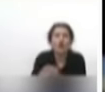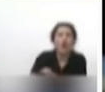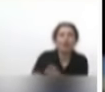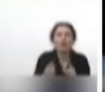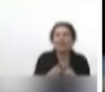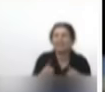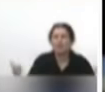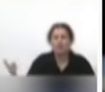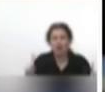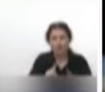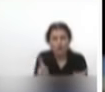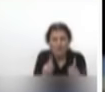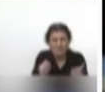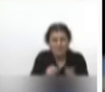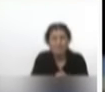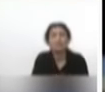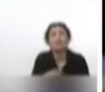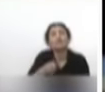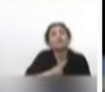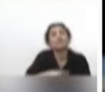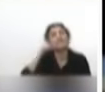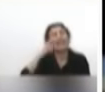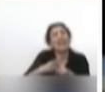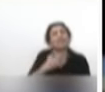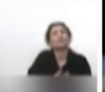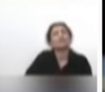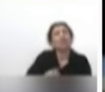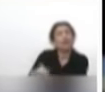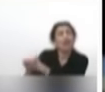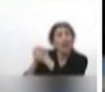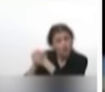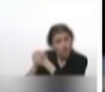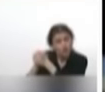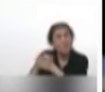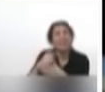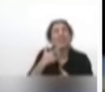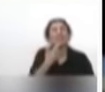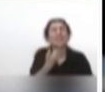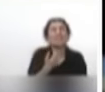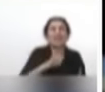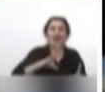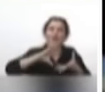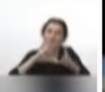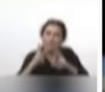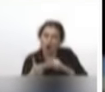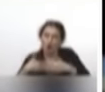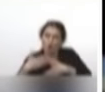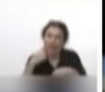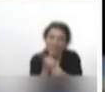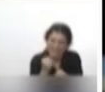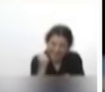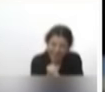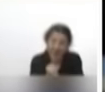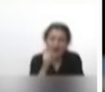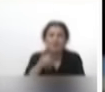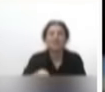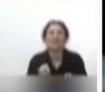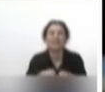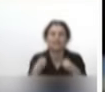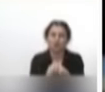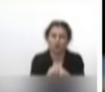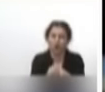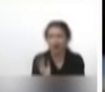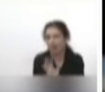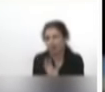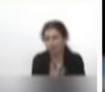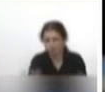no le rompamos el único instrumento legal que tiene el gobierno para funcionar, que es el DNU. Seamos un poco más prudentes. Si nos bancamos el